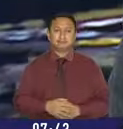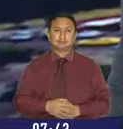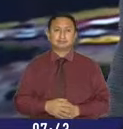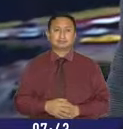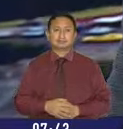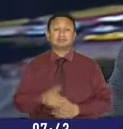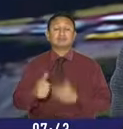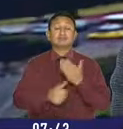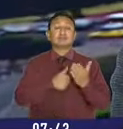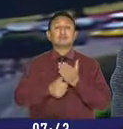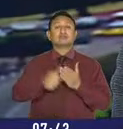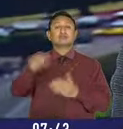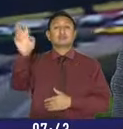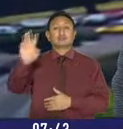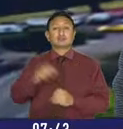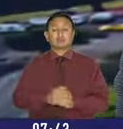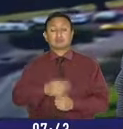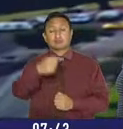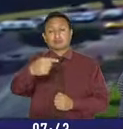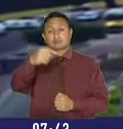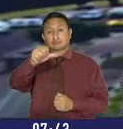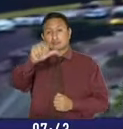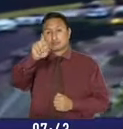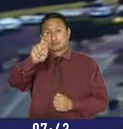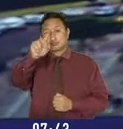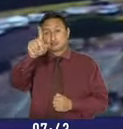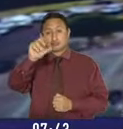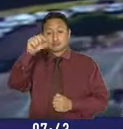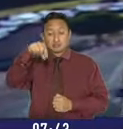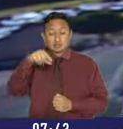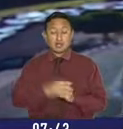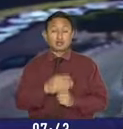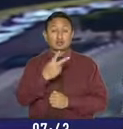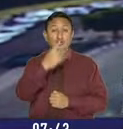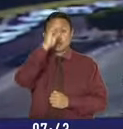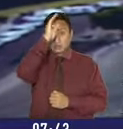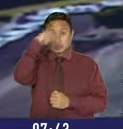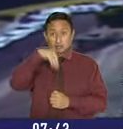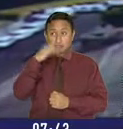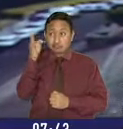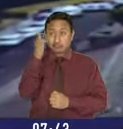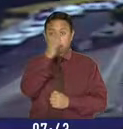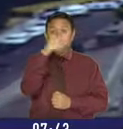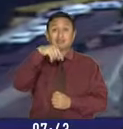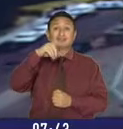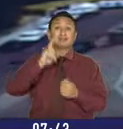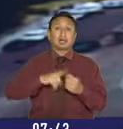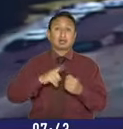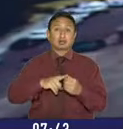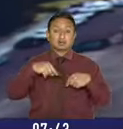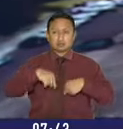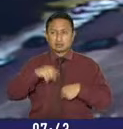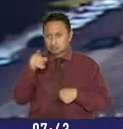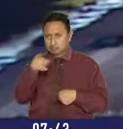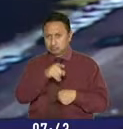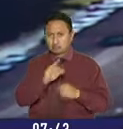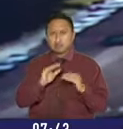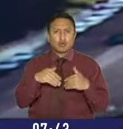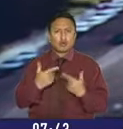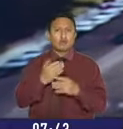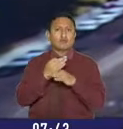realizó recorridos de dos hospitales en la ciudad de Quito para comprobar el funcionamiento y atención que se está brindando a los